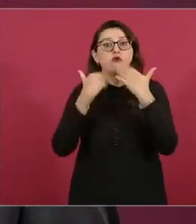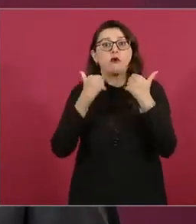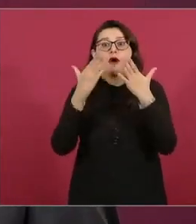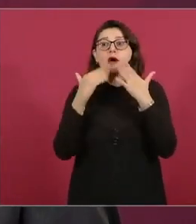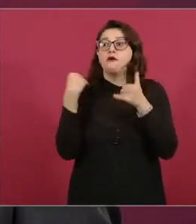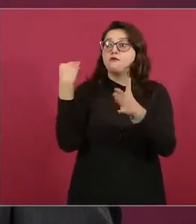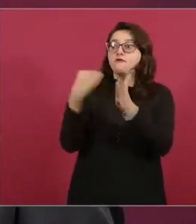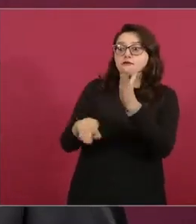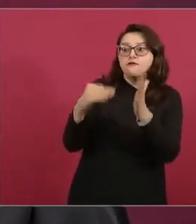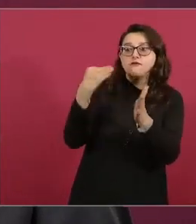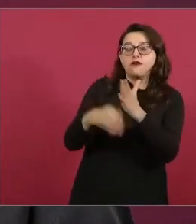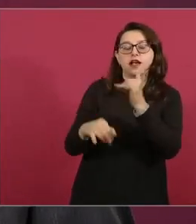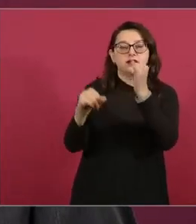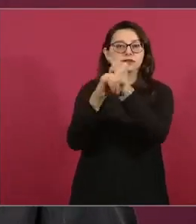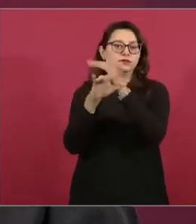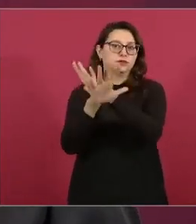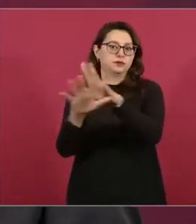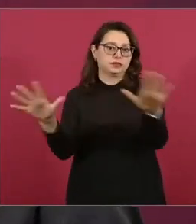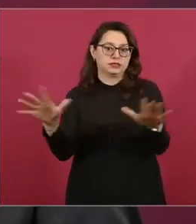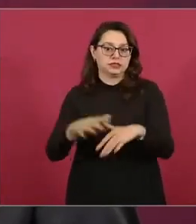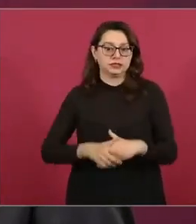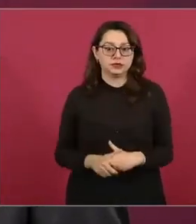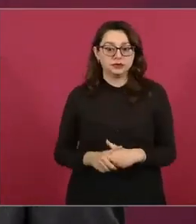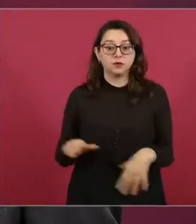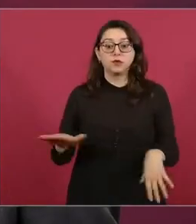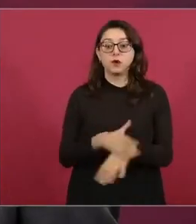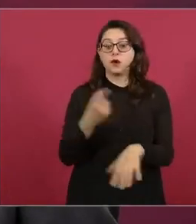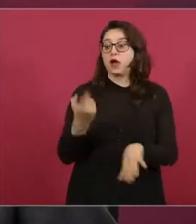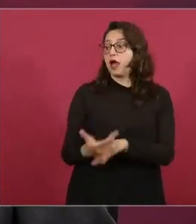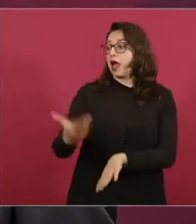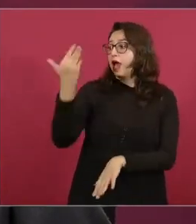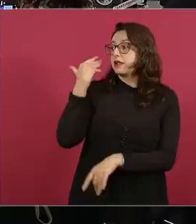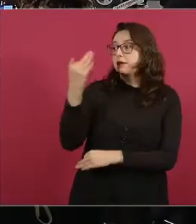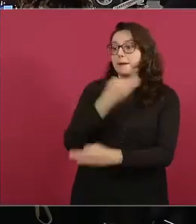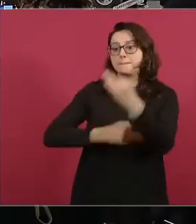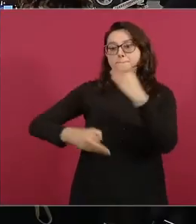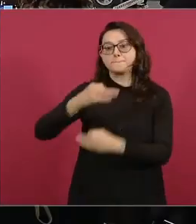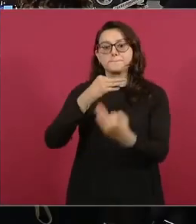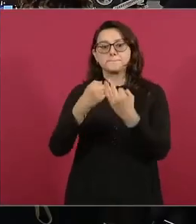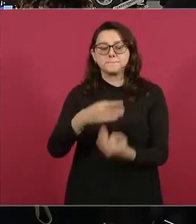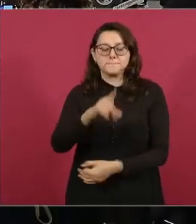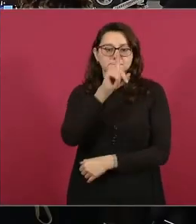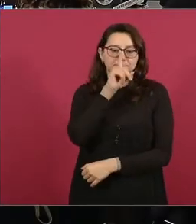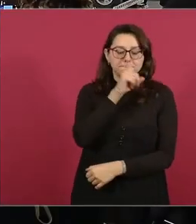todo era un silencio cómplice.